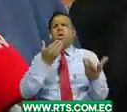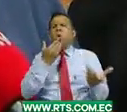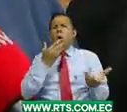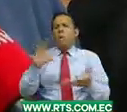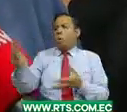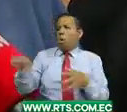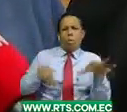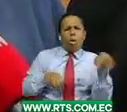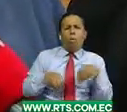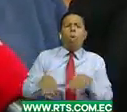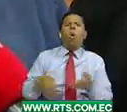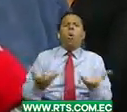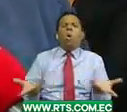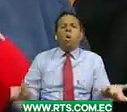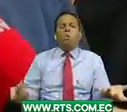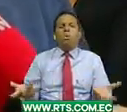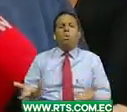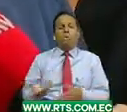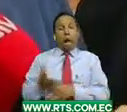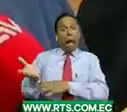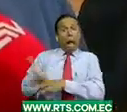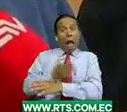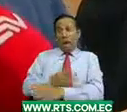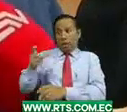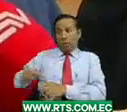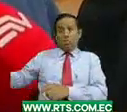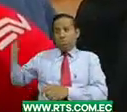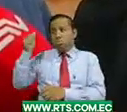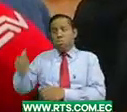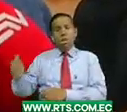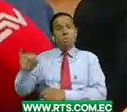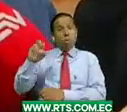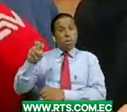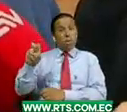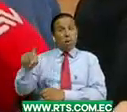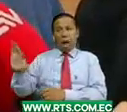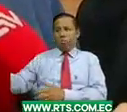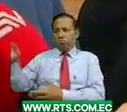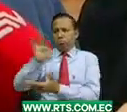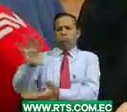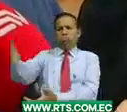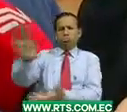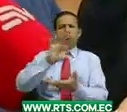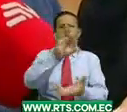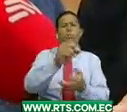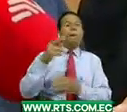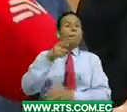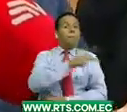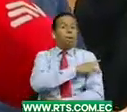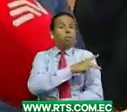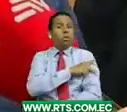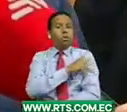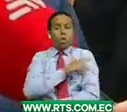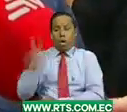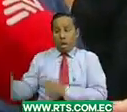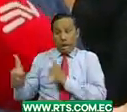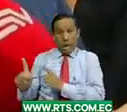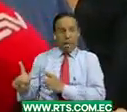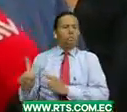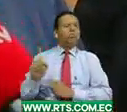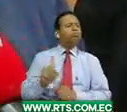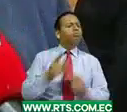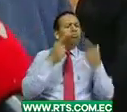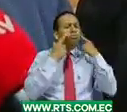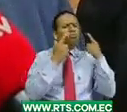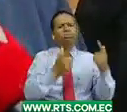el INEVAL, pusieron profesores en las aulas, que ellos los contrataron, ellos los capacitaron para que vayan a tomar